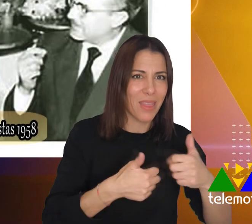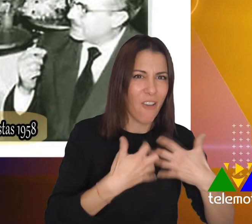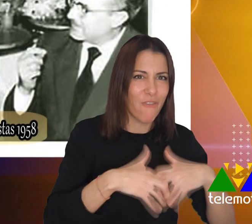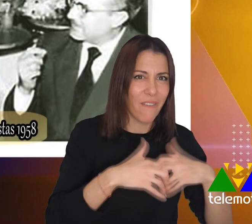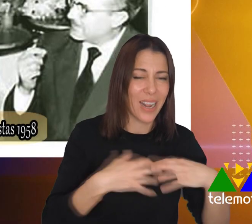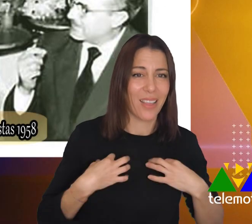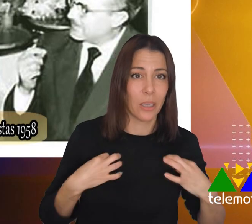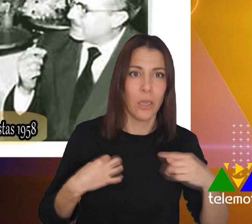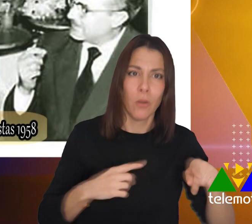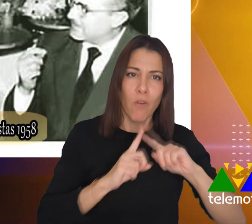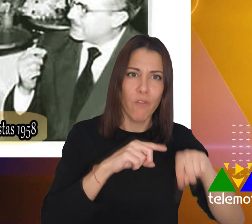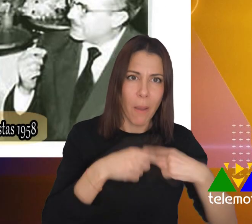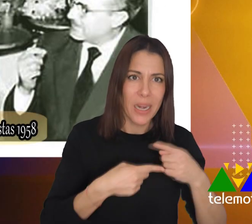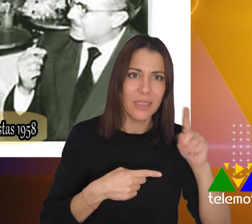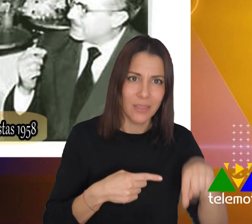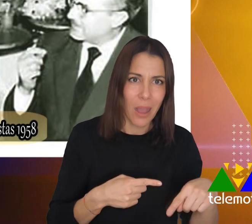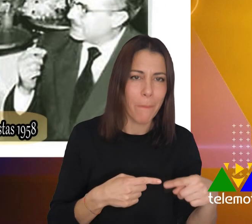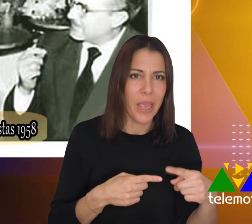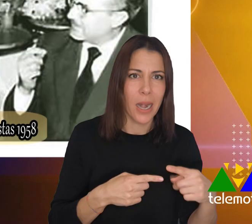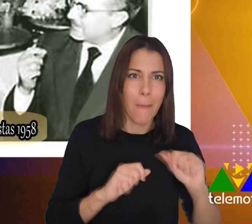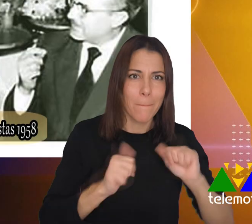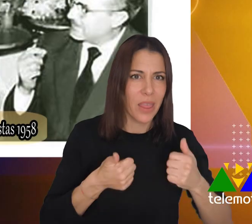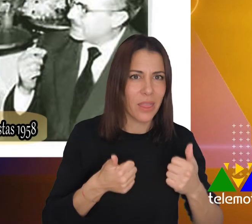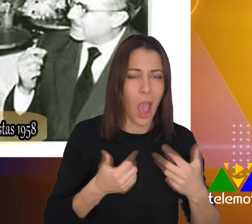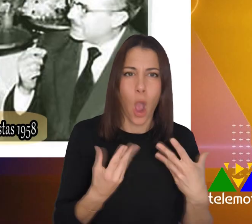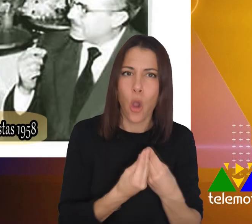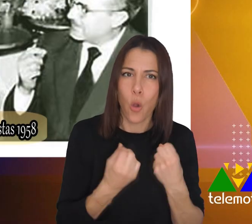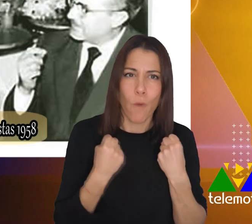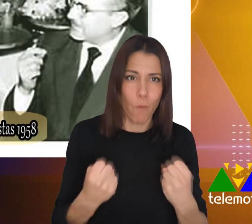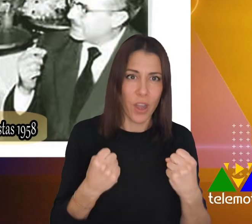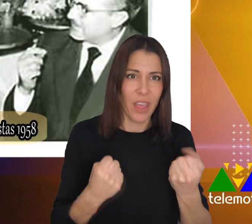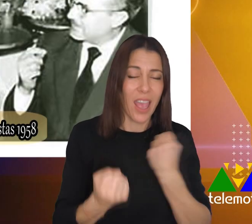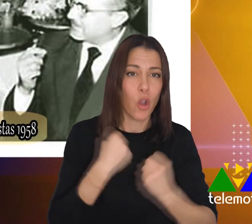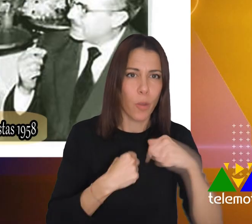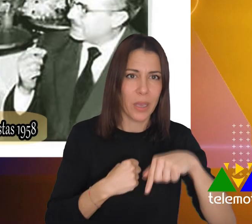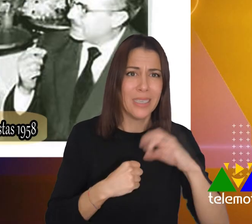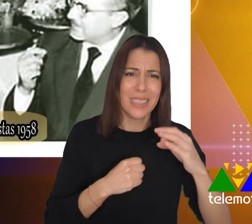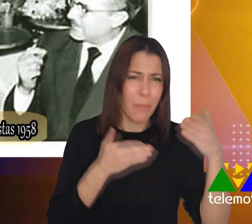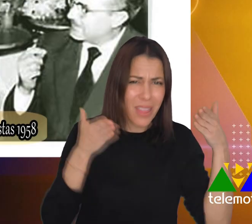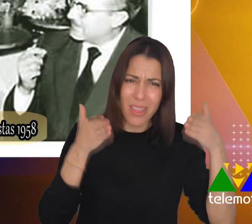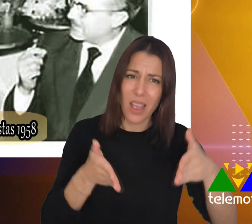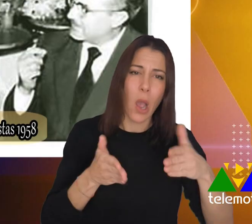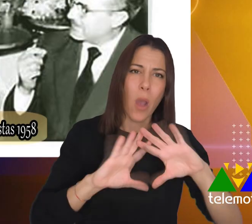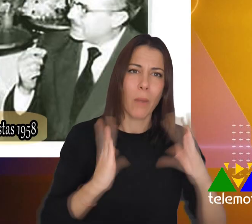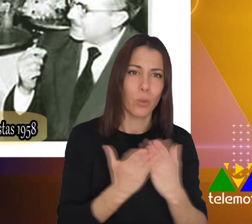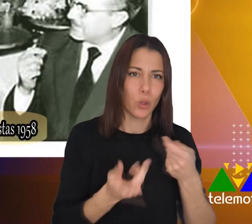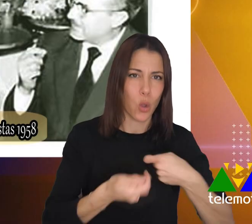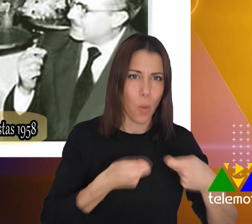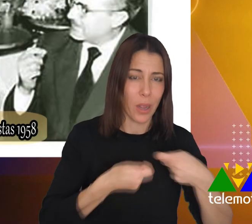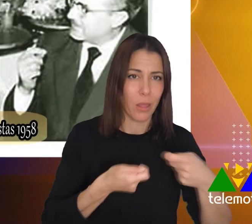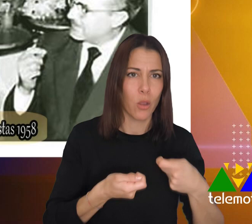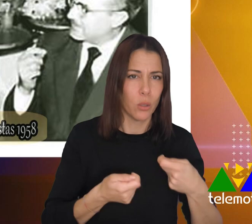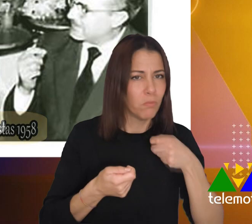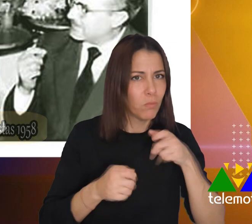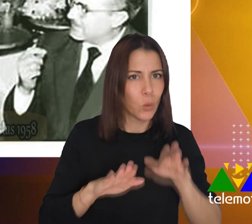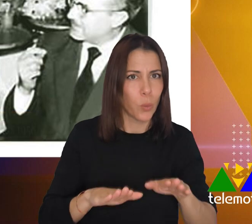familia que también surge con fuerza en Motril económicamente, ¿no? Dedicado siempre al mundo del comercio. Y